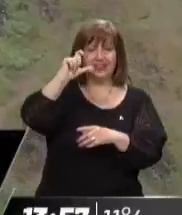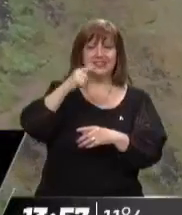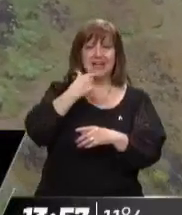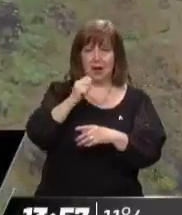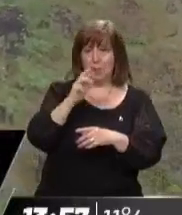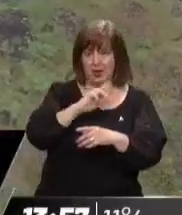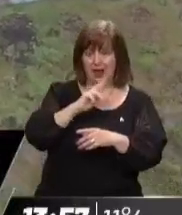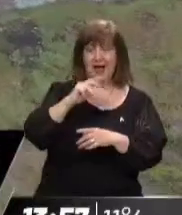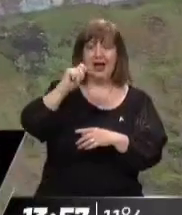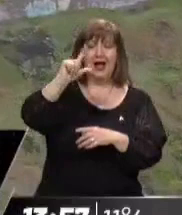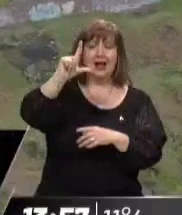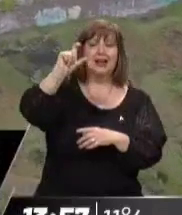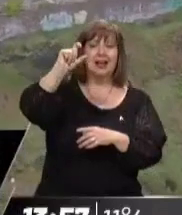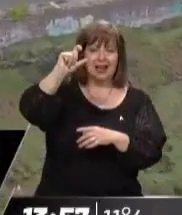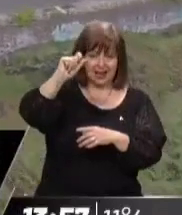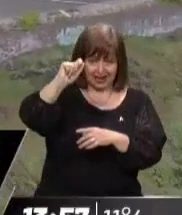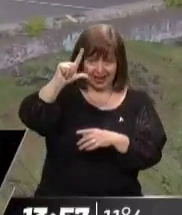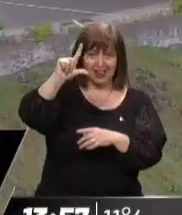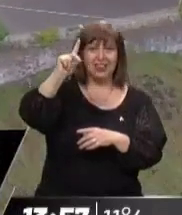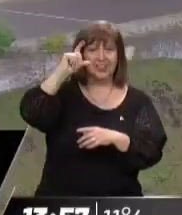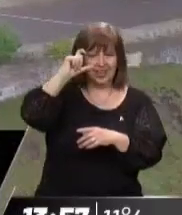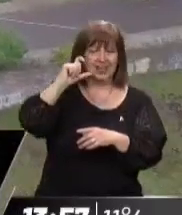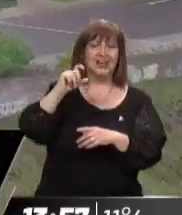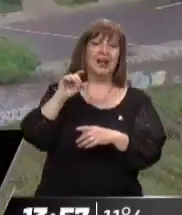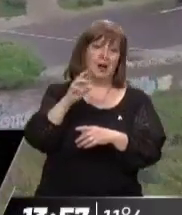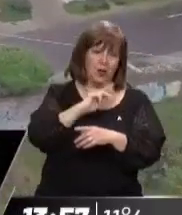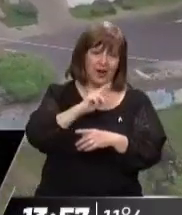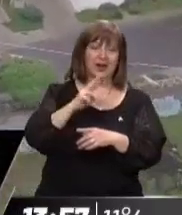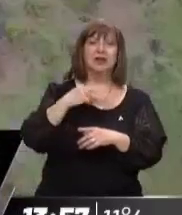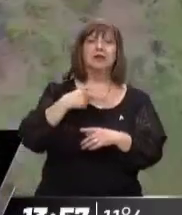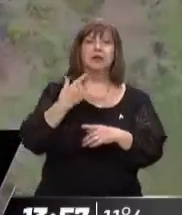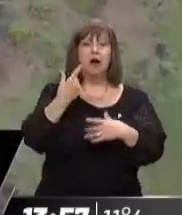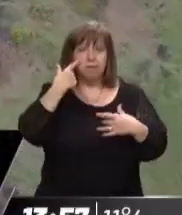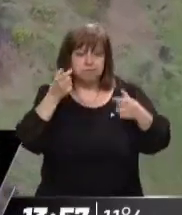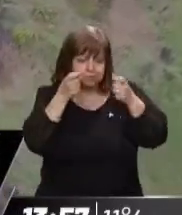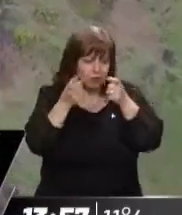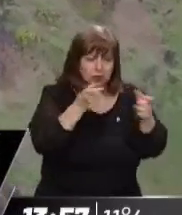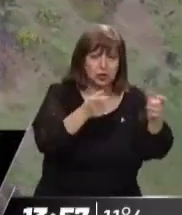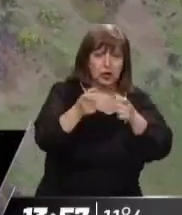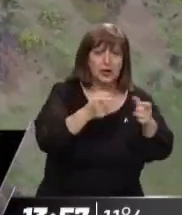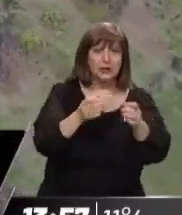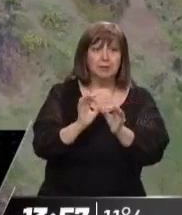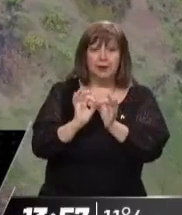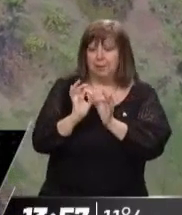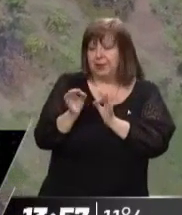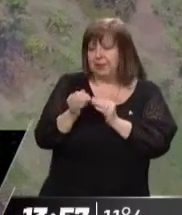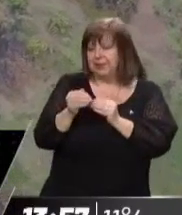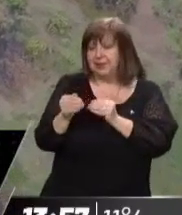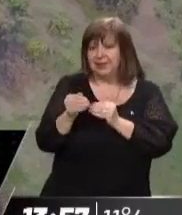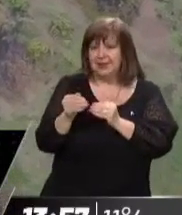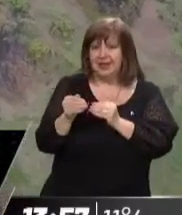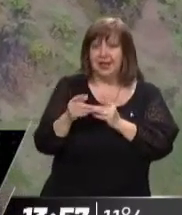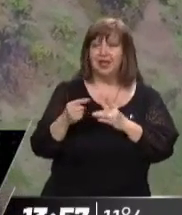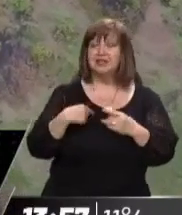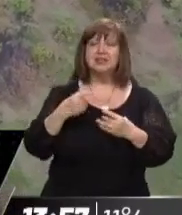tremendo Cómo podemos observar es pegadito al edificio el socavón Exacto a metro del edificio hablaban